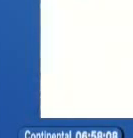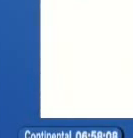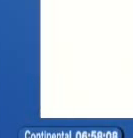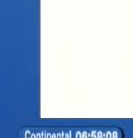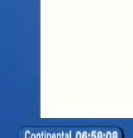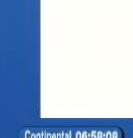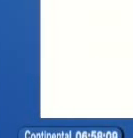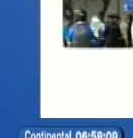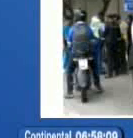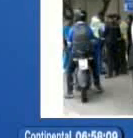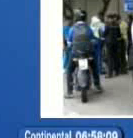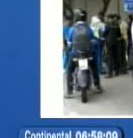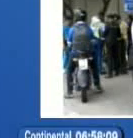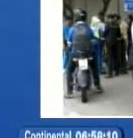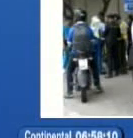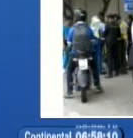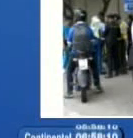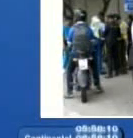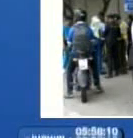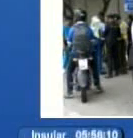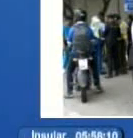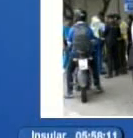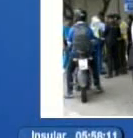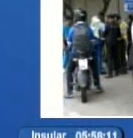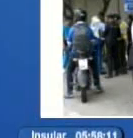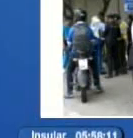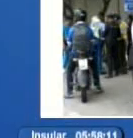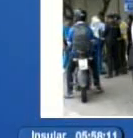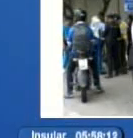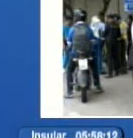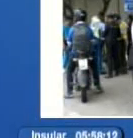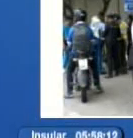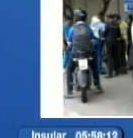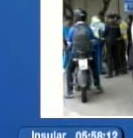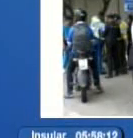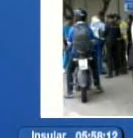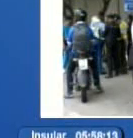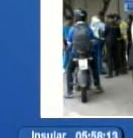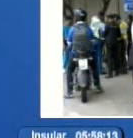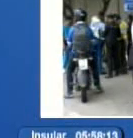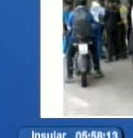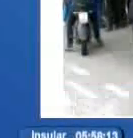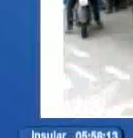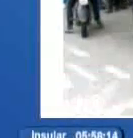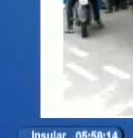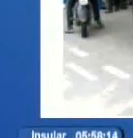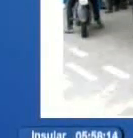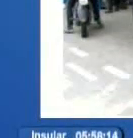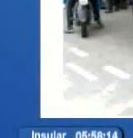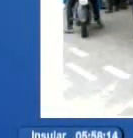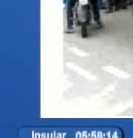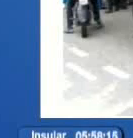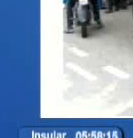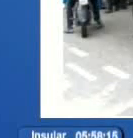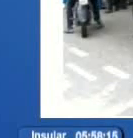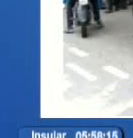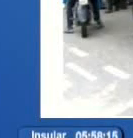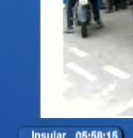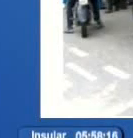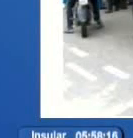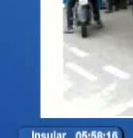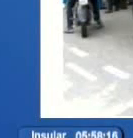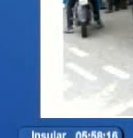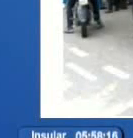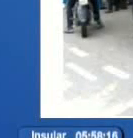Abrimos otra pestañita, miren ustedes, los operativos antidelictivos serán sorpresivos. Ahí está el control que realiza Policía